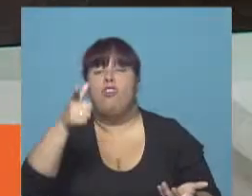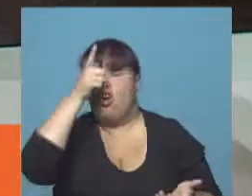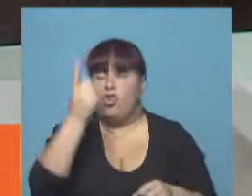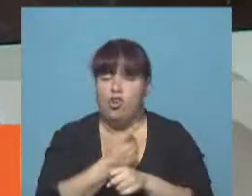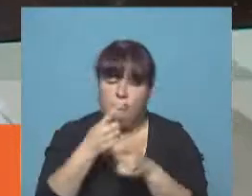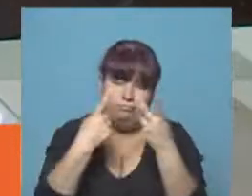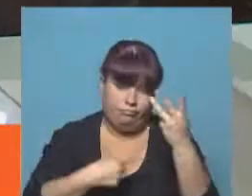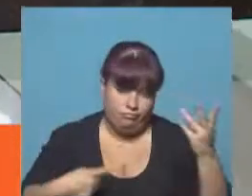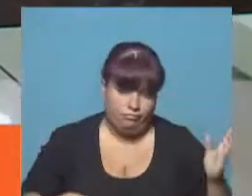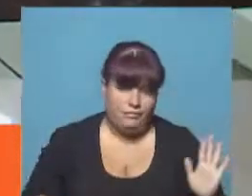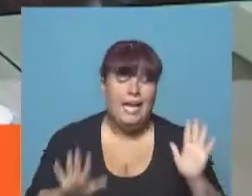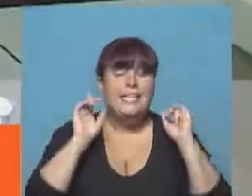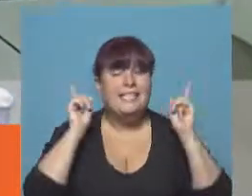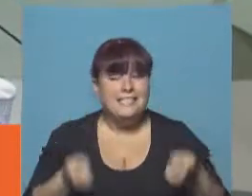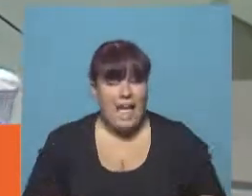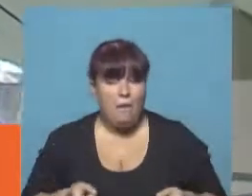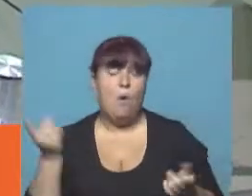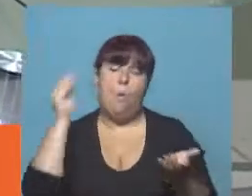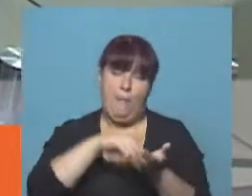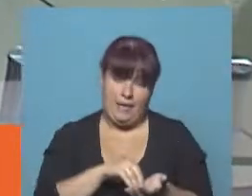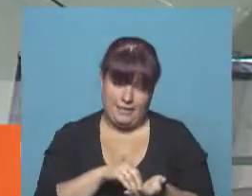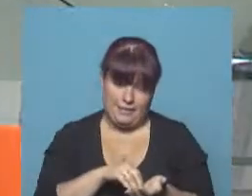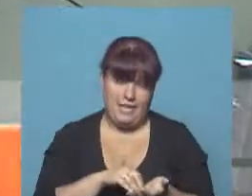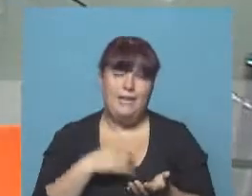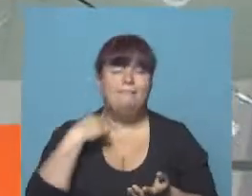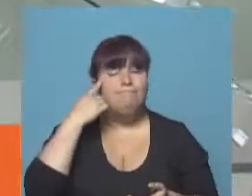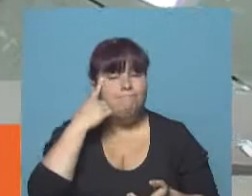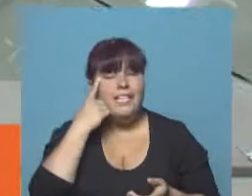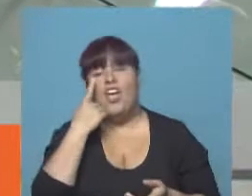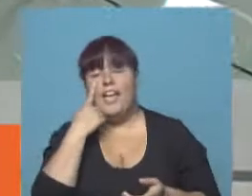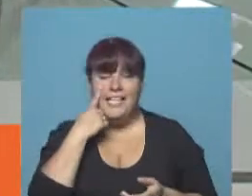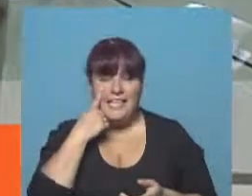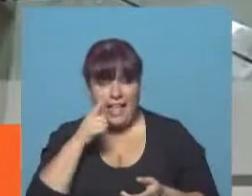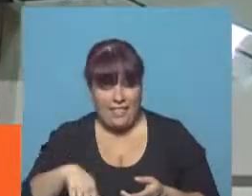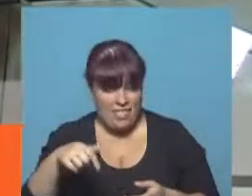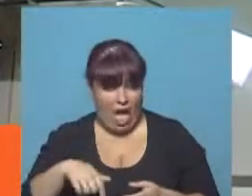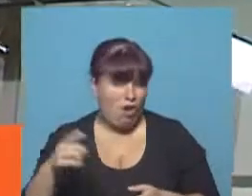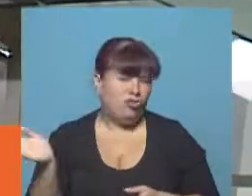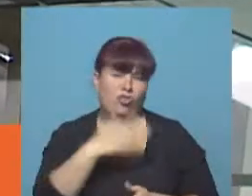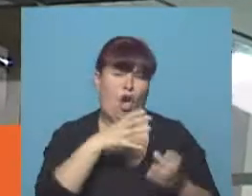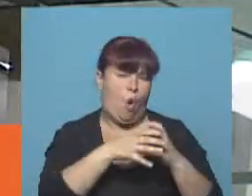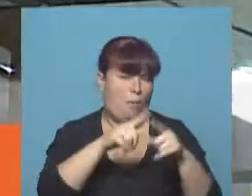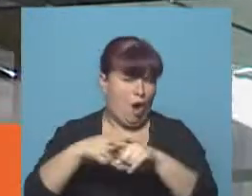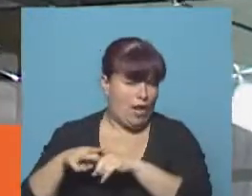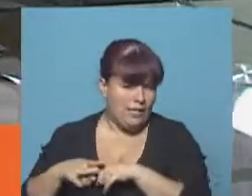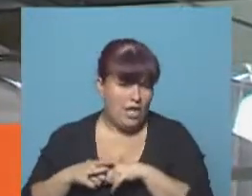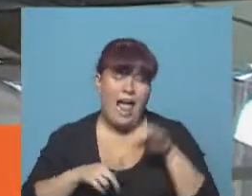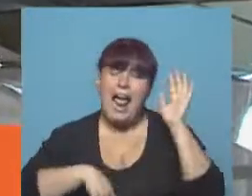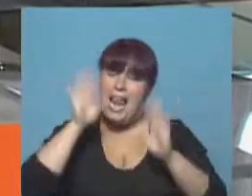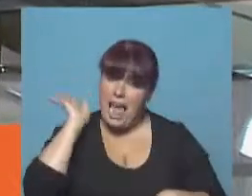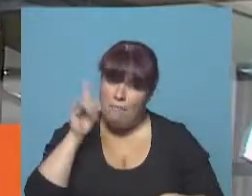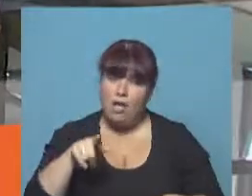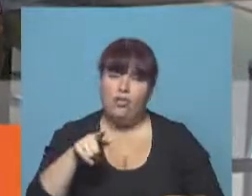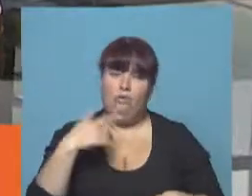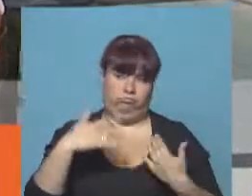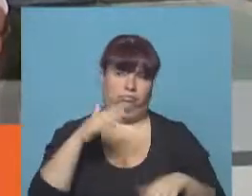eso, etcétera, etcétera. Bien. Y además agregar una cosa, creo que hay los intendentes en la actualidad, de todos los partidos políticos, la gran mayoría de ellos tienen